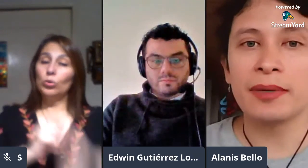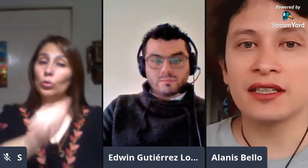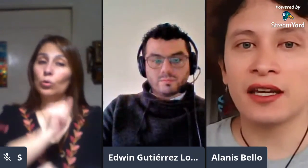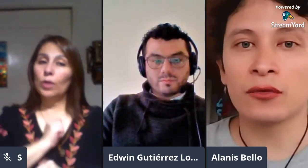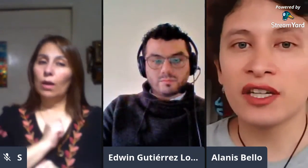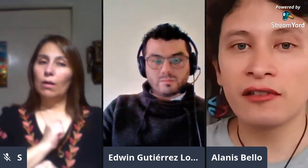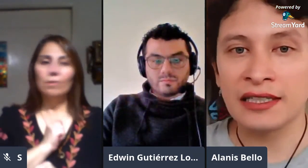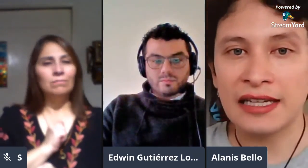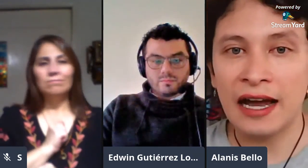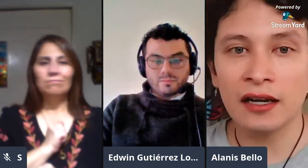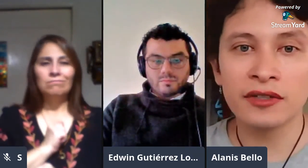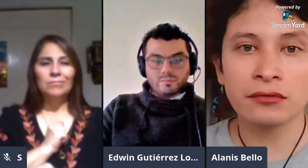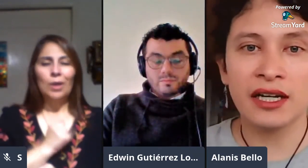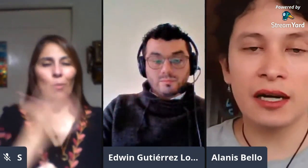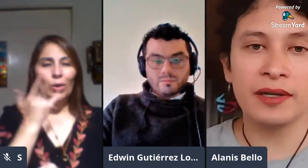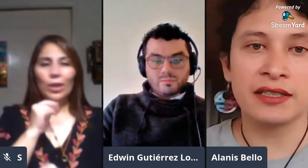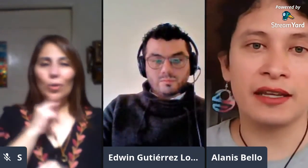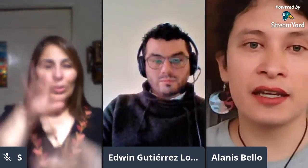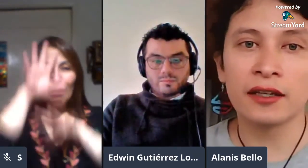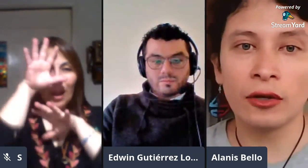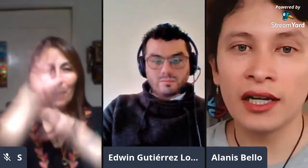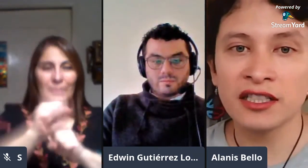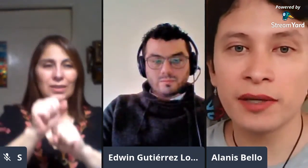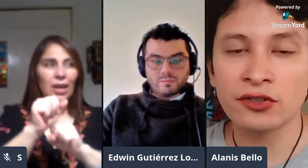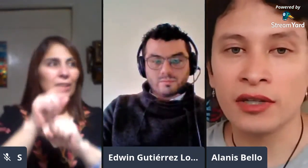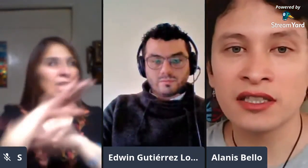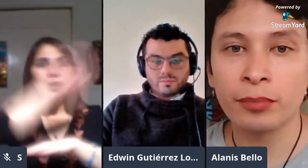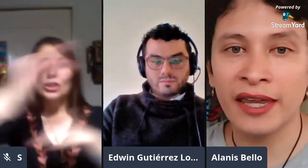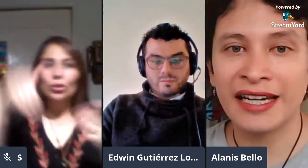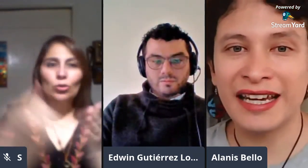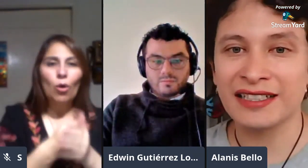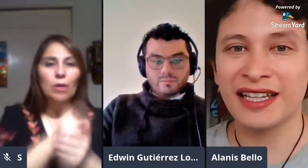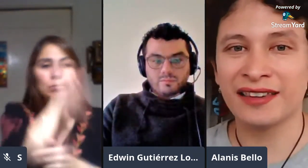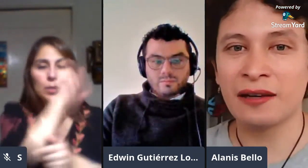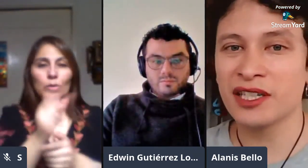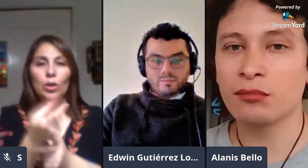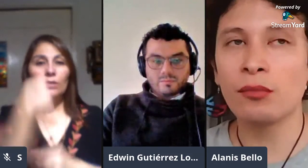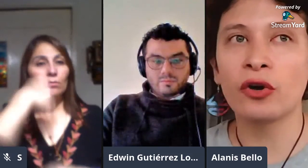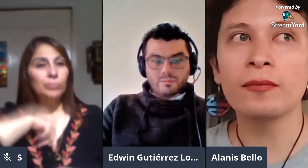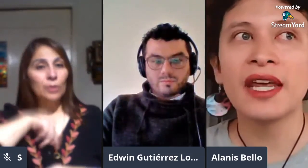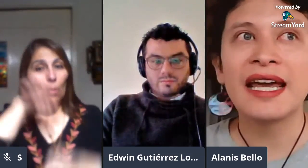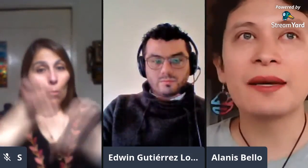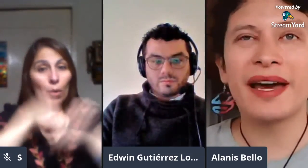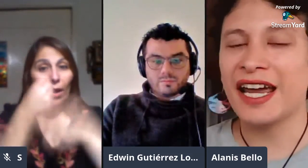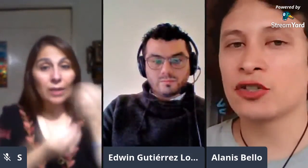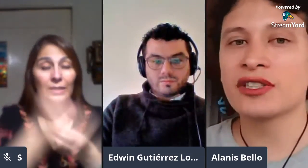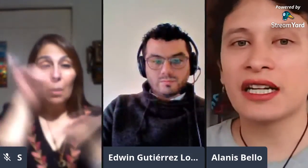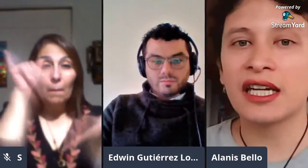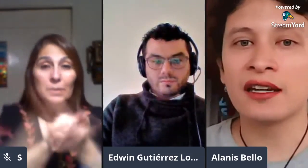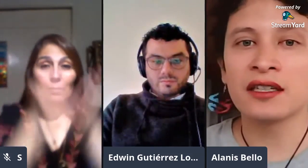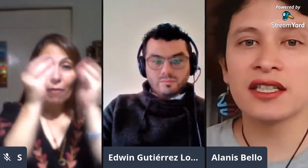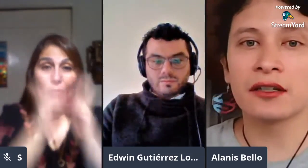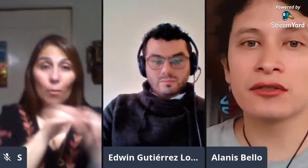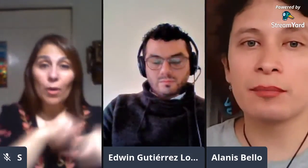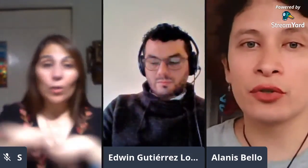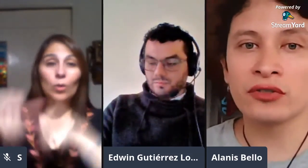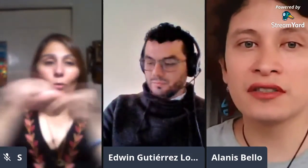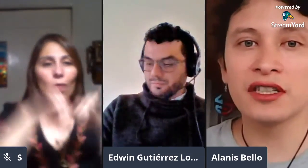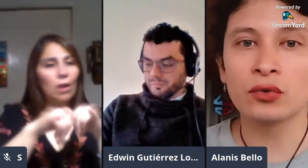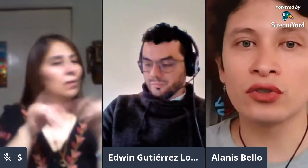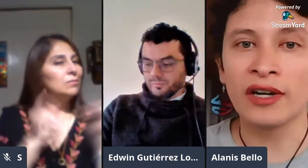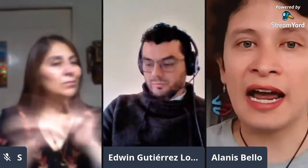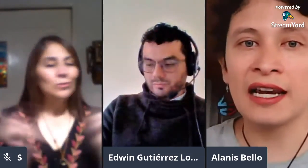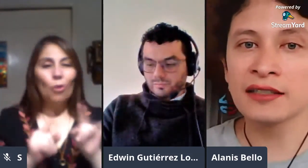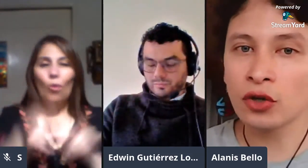es una capacidad universal, no es una capacidad que todas las personas puedan ejercer del mismo modo, y para ello se requieren de ciertos